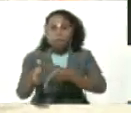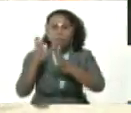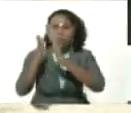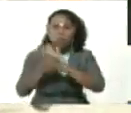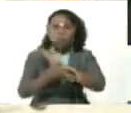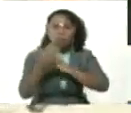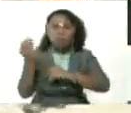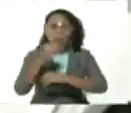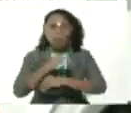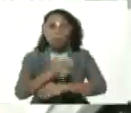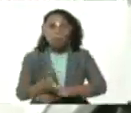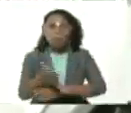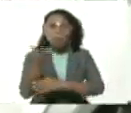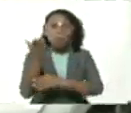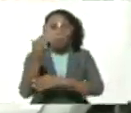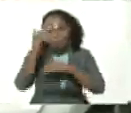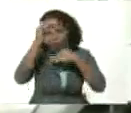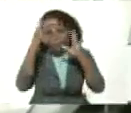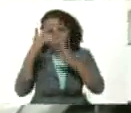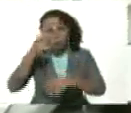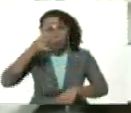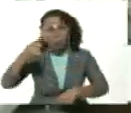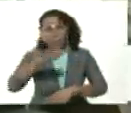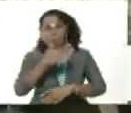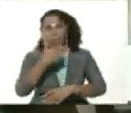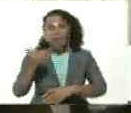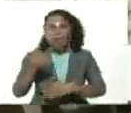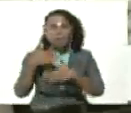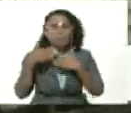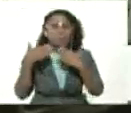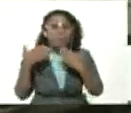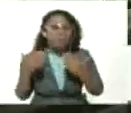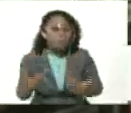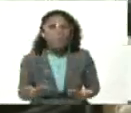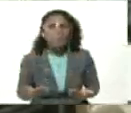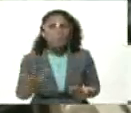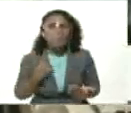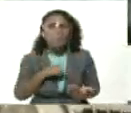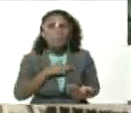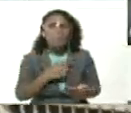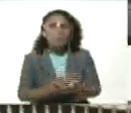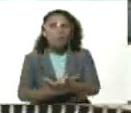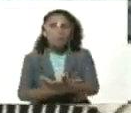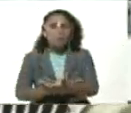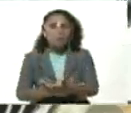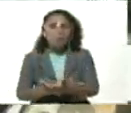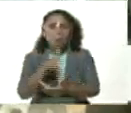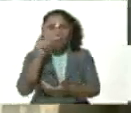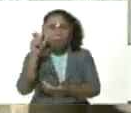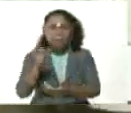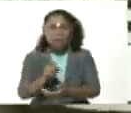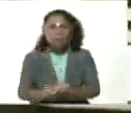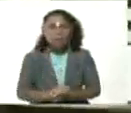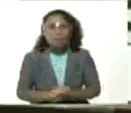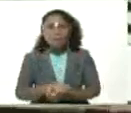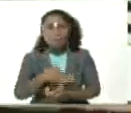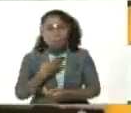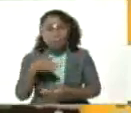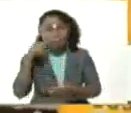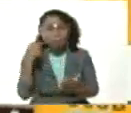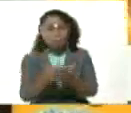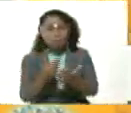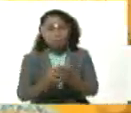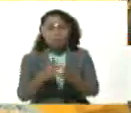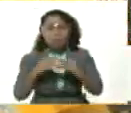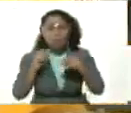todo lo más importante, la atención a nuestro pueblo. ¿Qué mejor que nuestro hermano, camarada Jackson pueda pues dar testimonio de